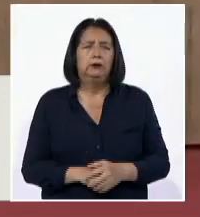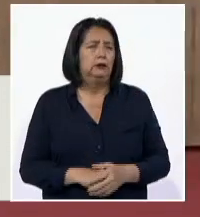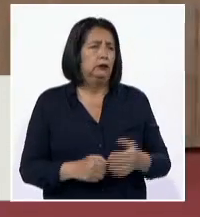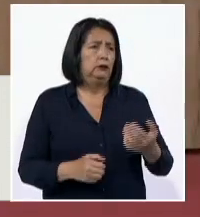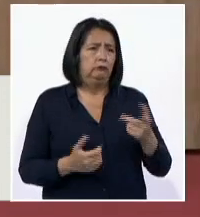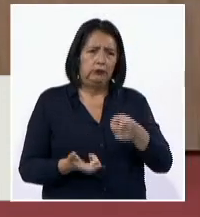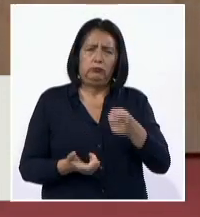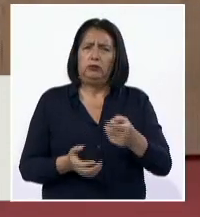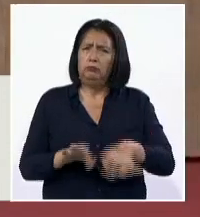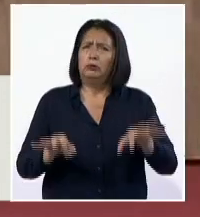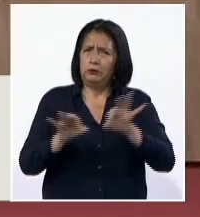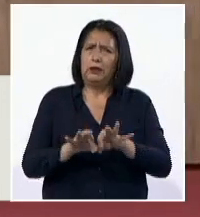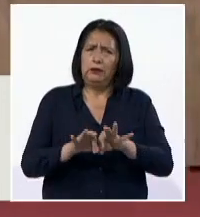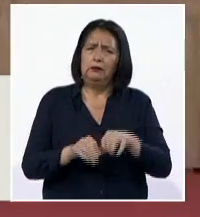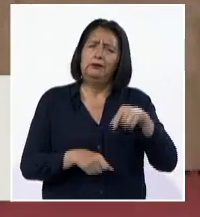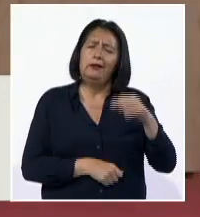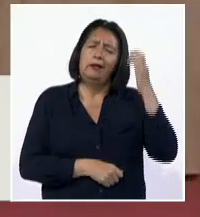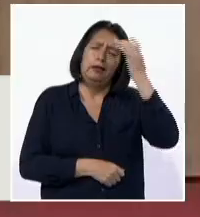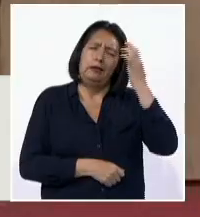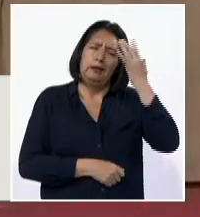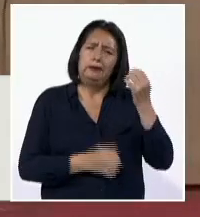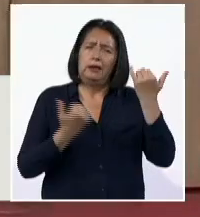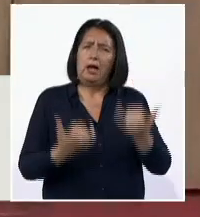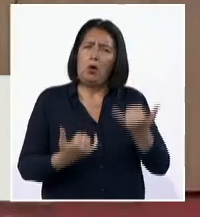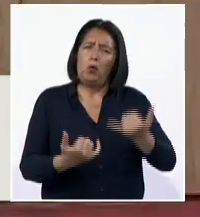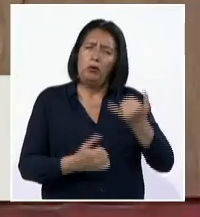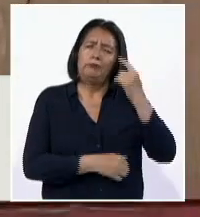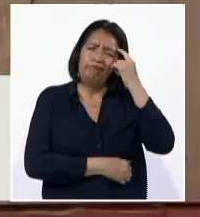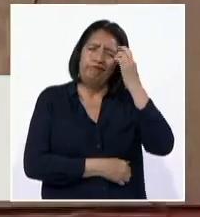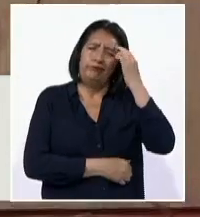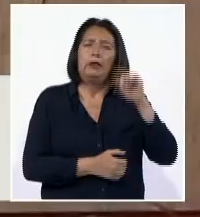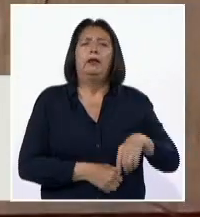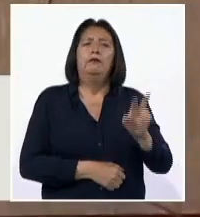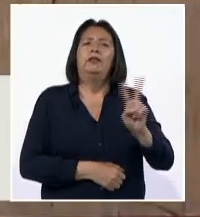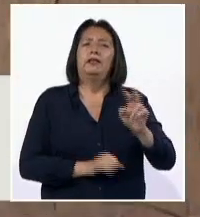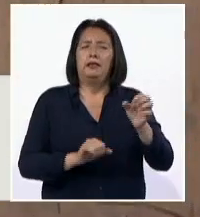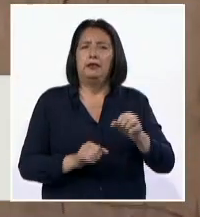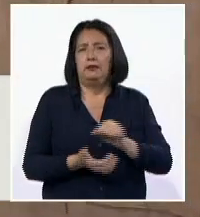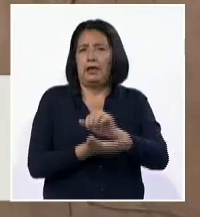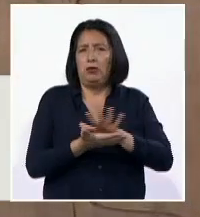Y es significativo hacer esta reflexión hoy, Viernes Santo.